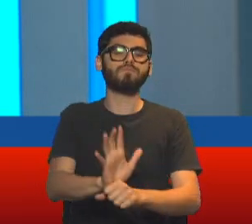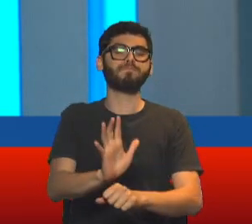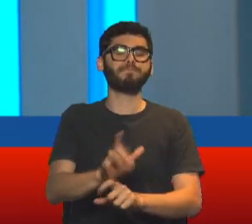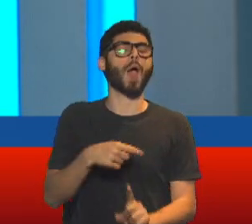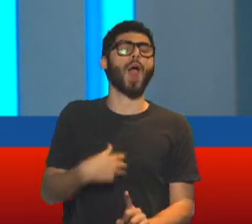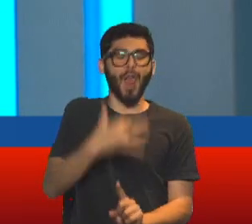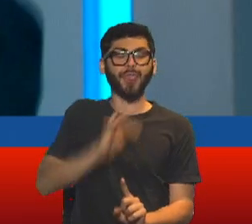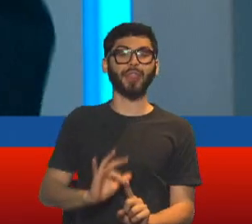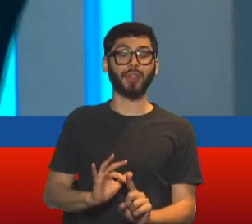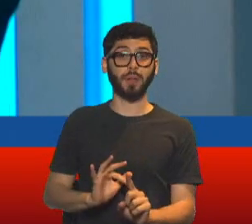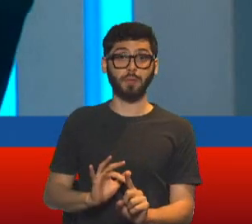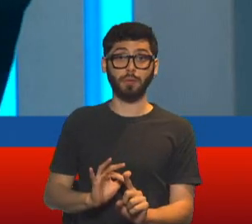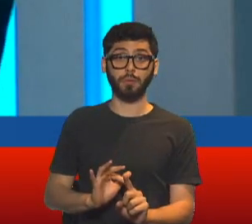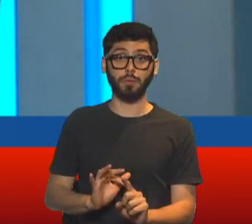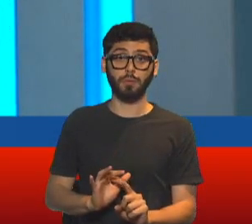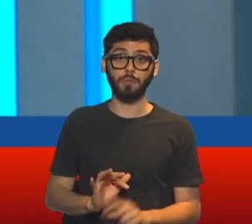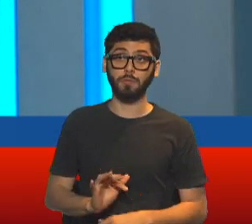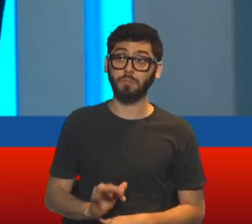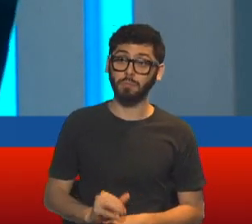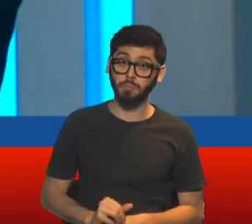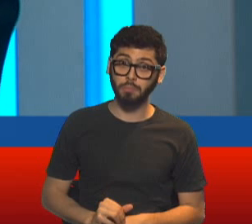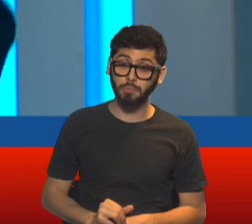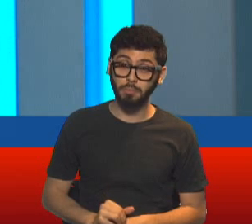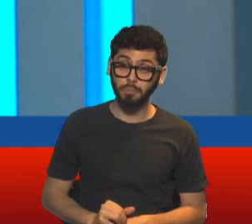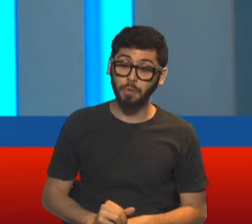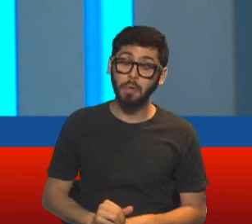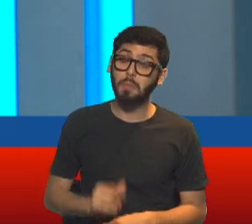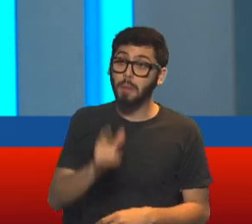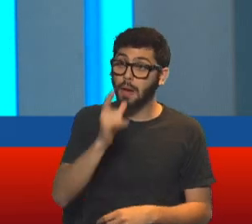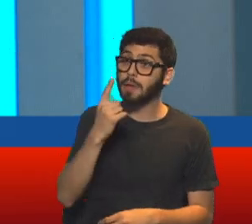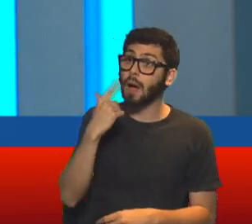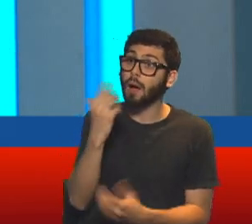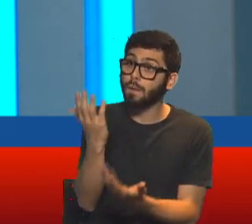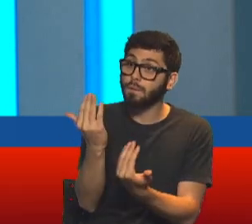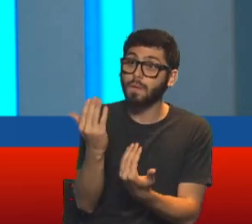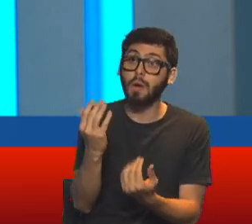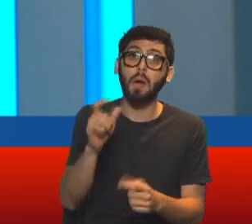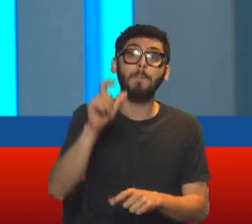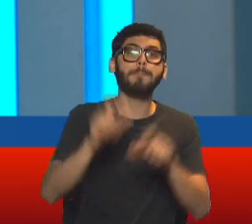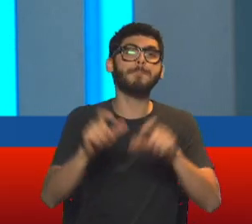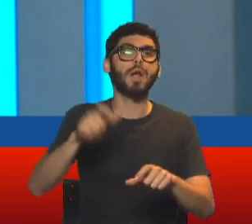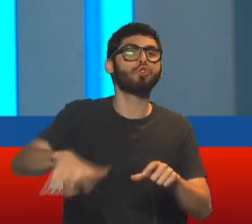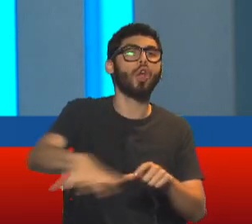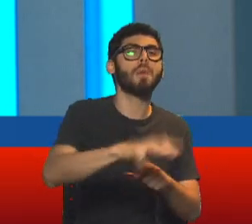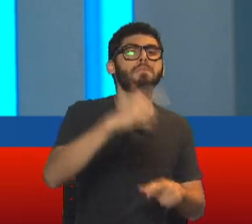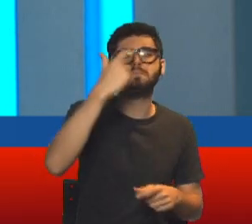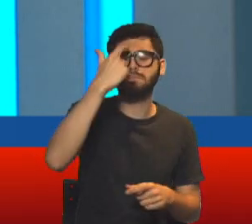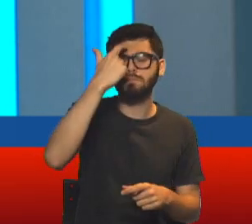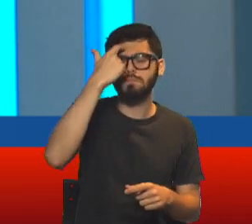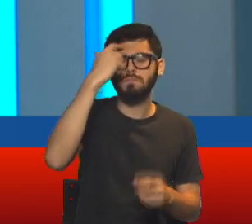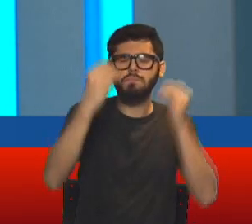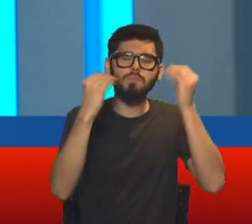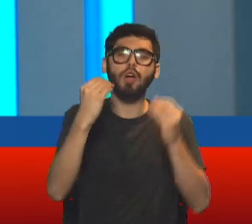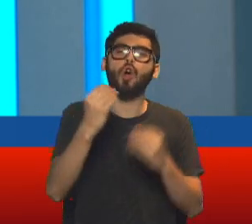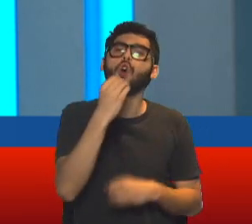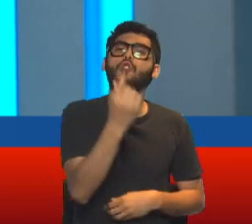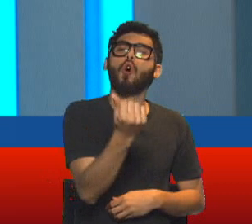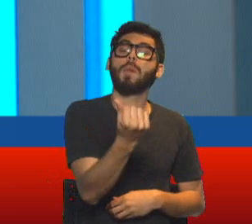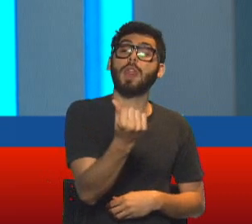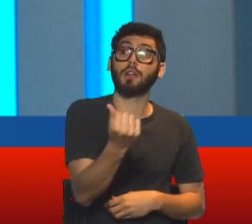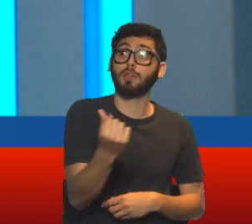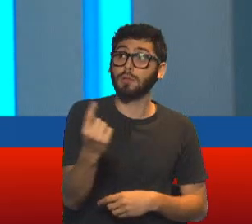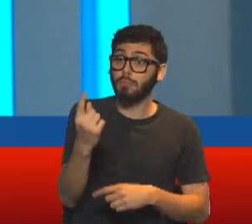retiro, no votar, ni siquiera votar en contra, directamente no votar, es un gesto complicado. Lorenzetti quería ser presidente también, ¿no es cierto?